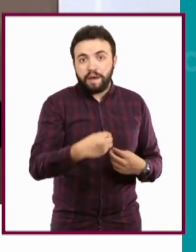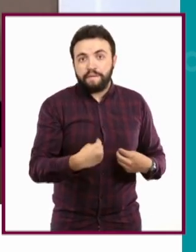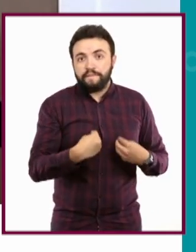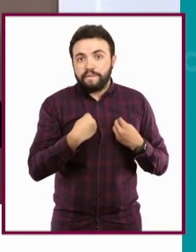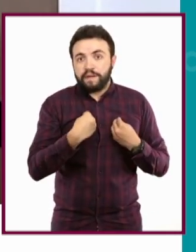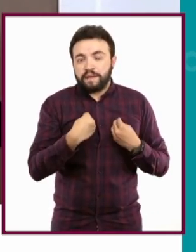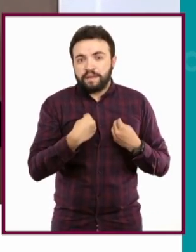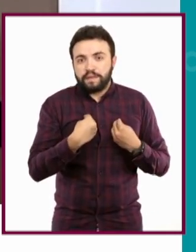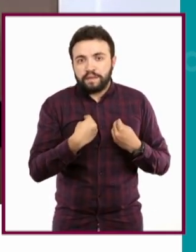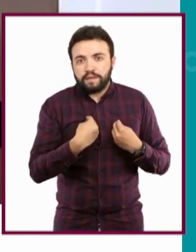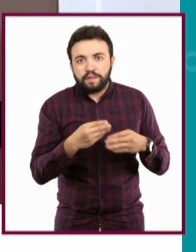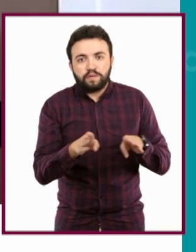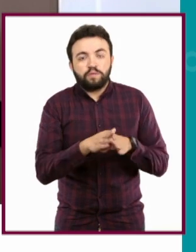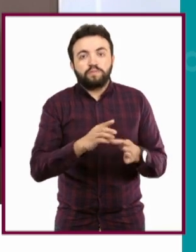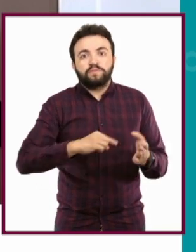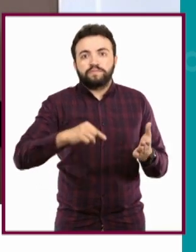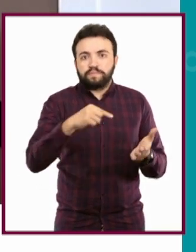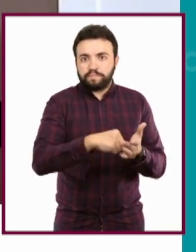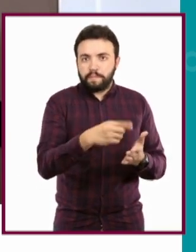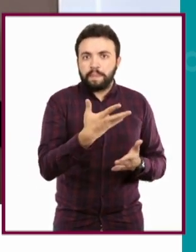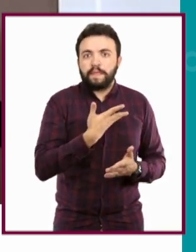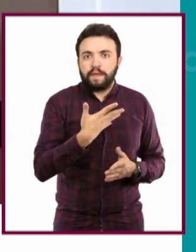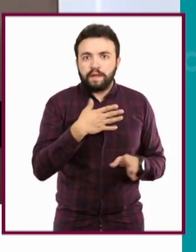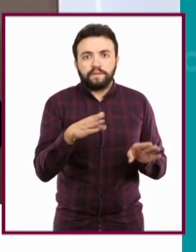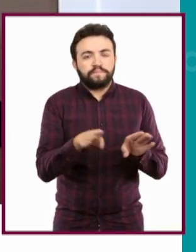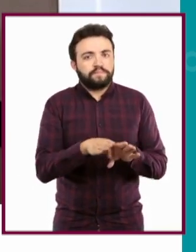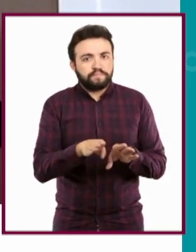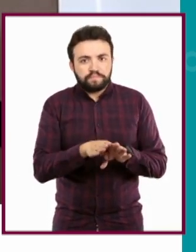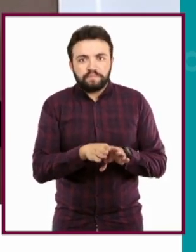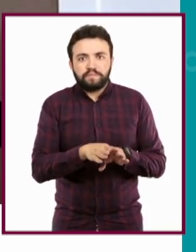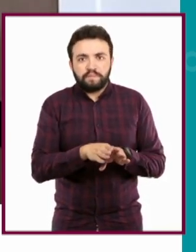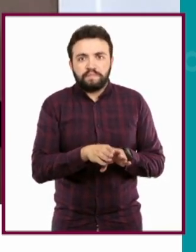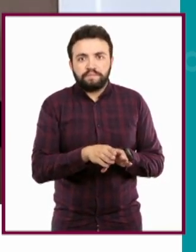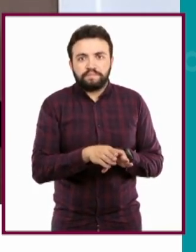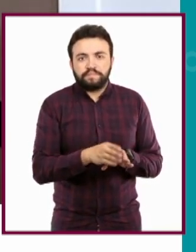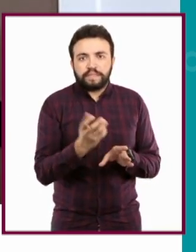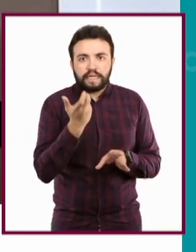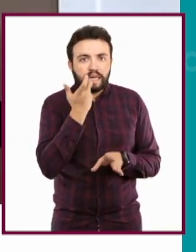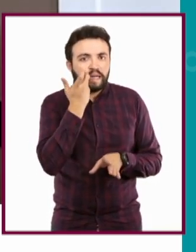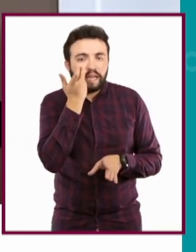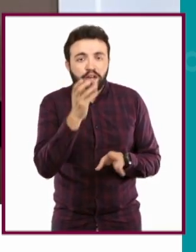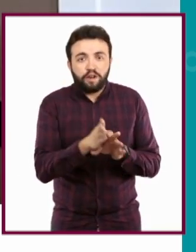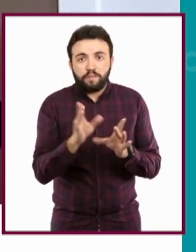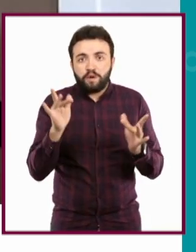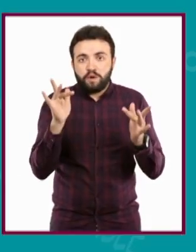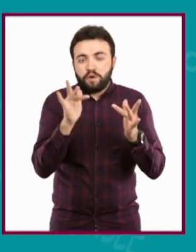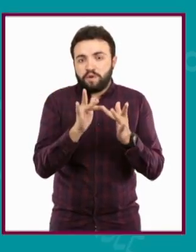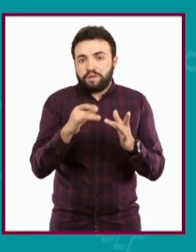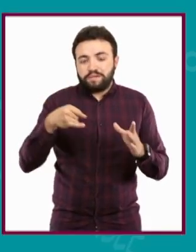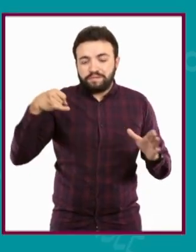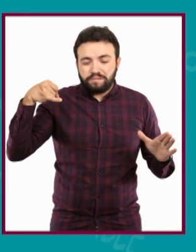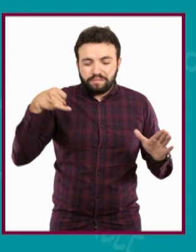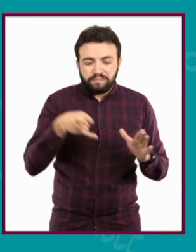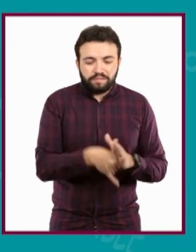un lugar de sentido y propósito y conexión muy profundo.